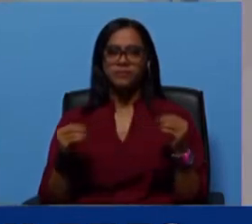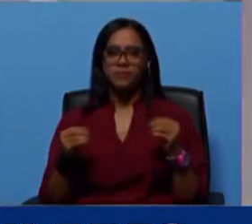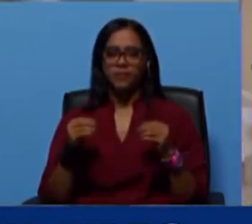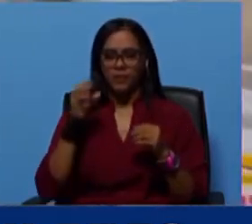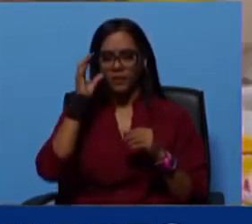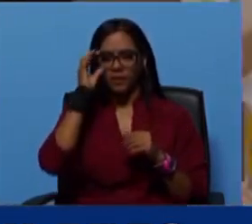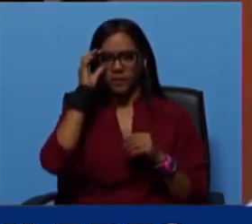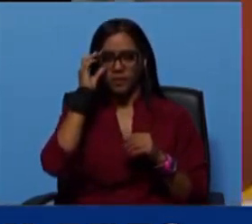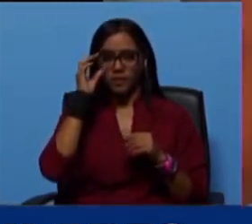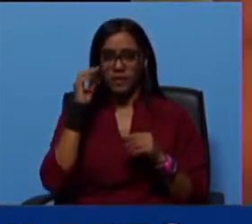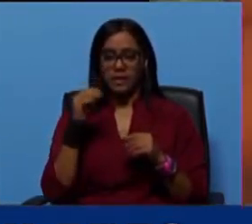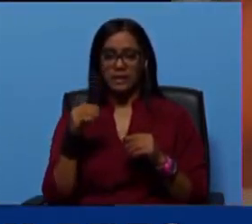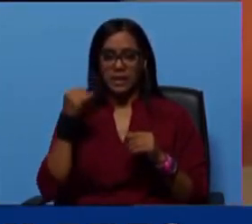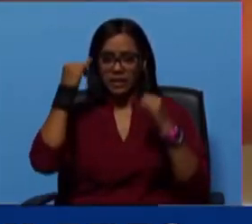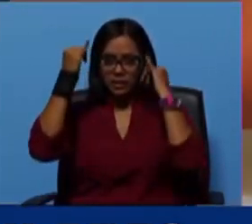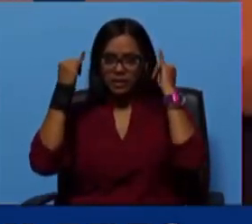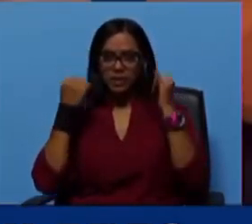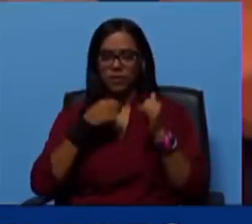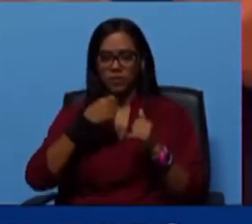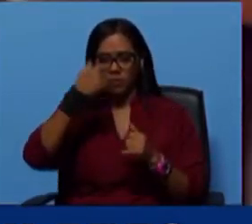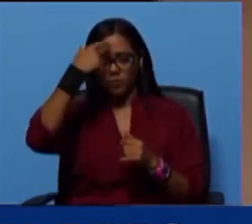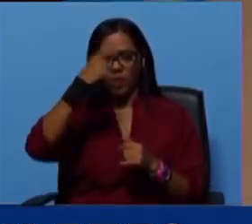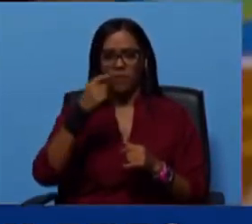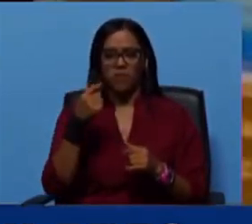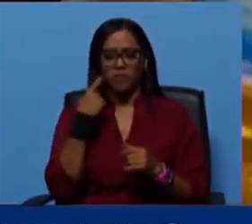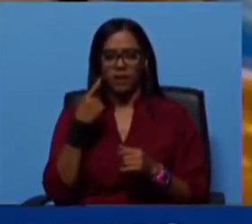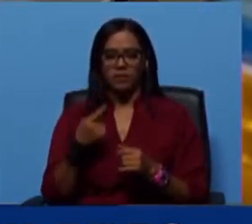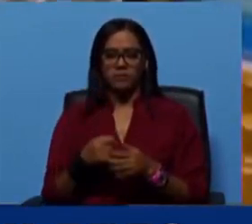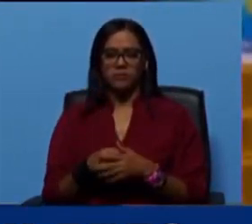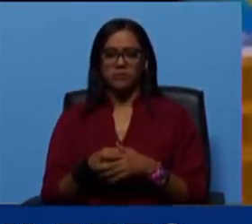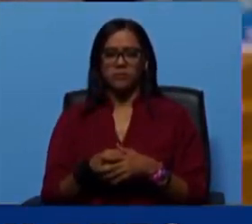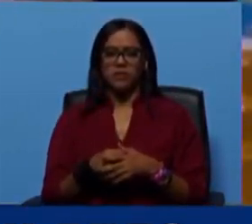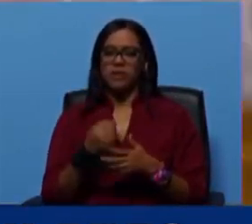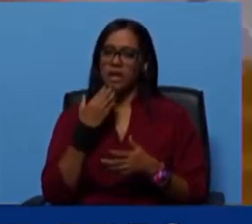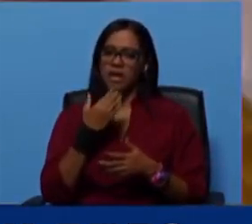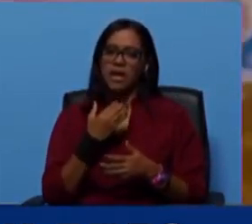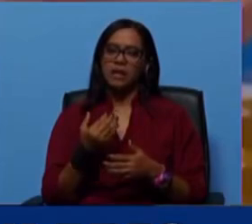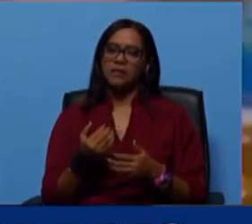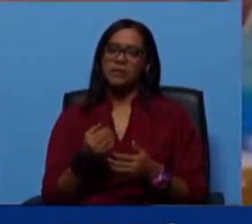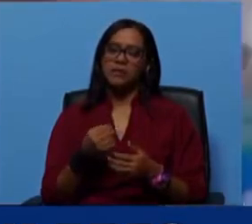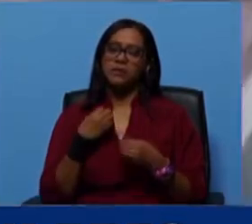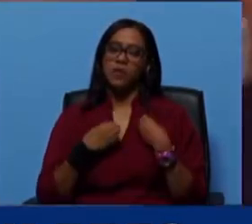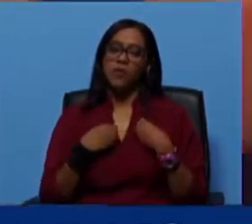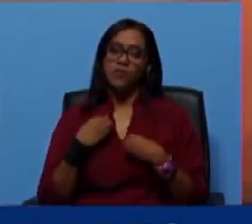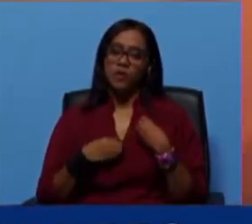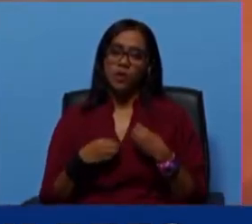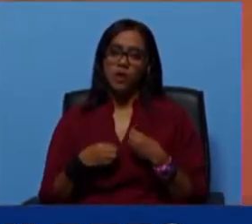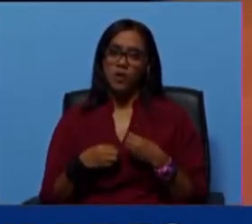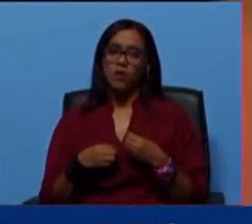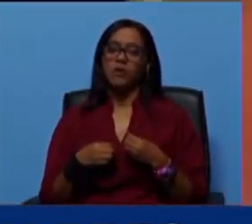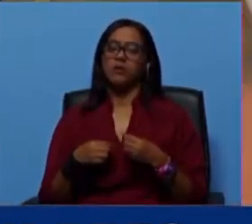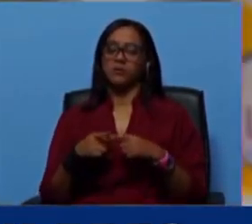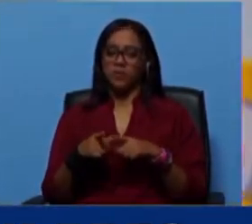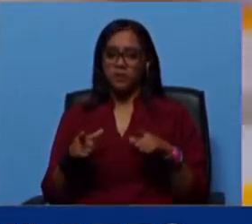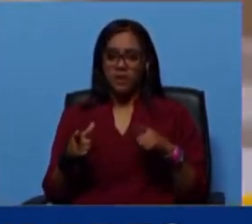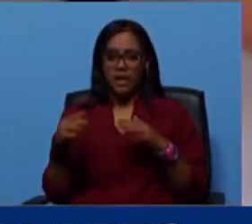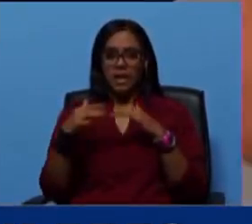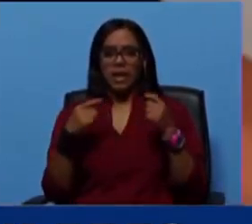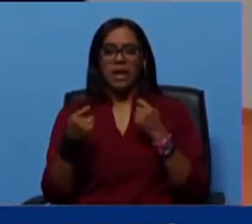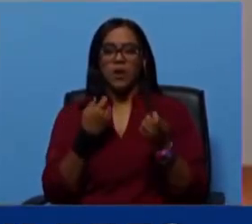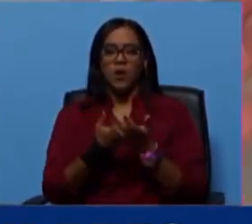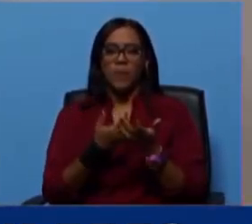toda esta iniciativa de nuestro pueblo. Fíjate algo, si hay alguien que sufrió los embates de la guerra económica, fueron